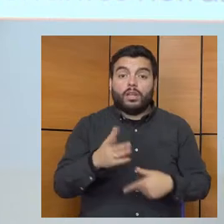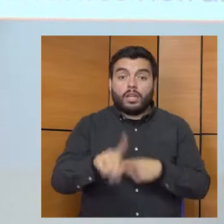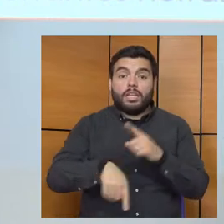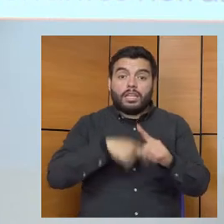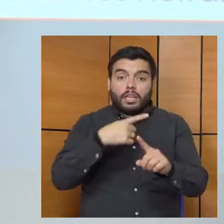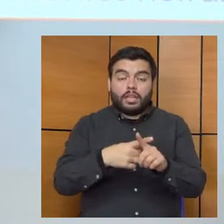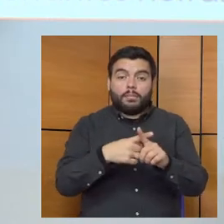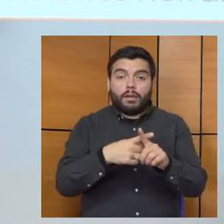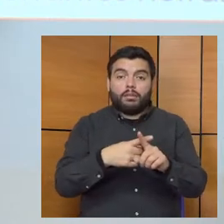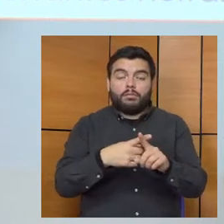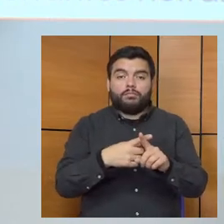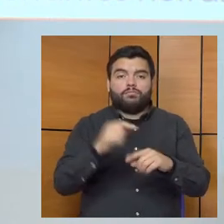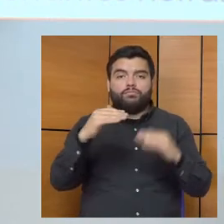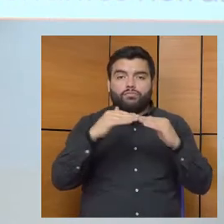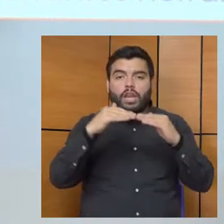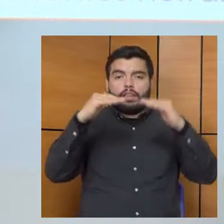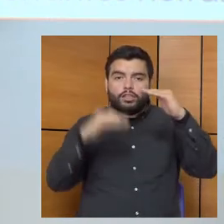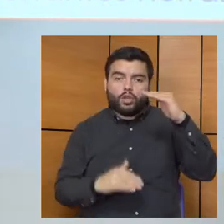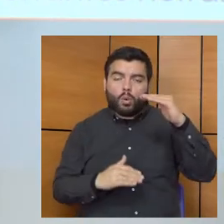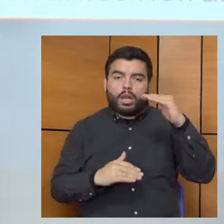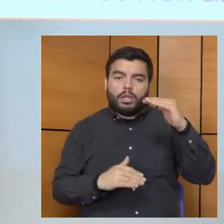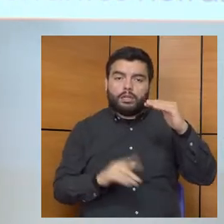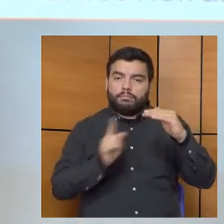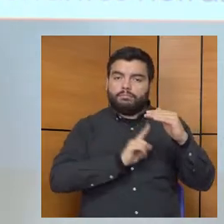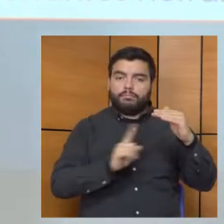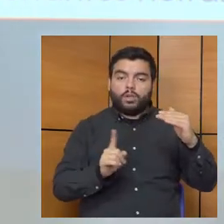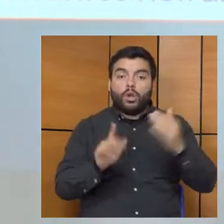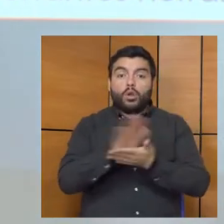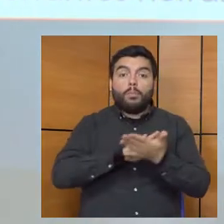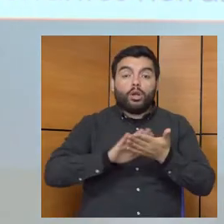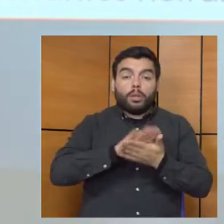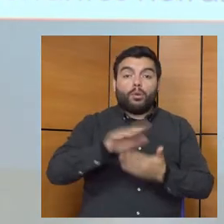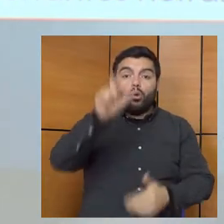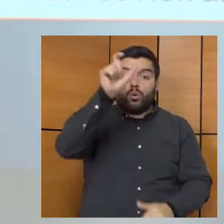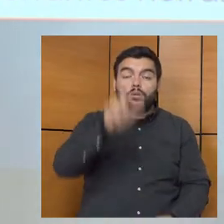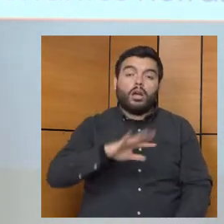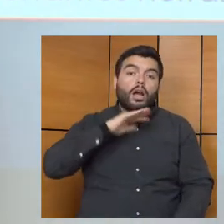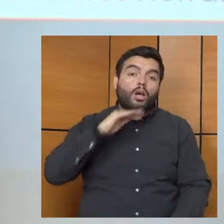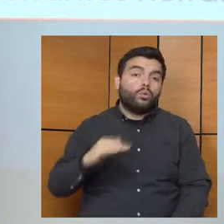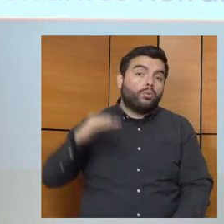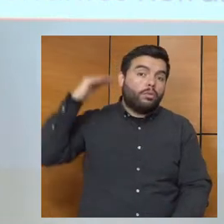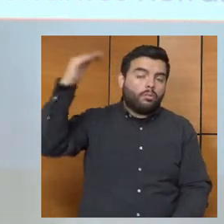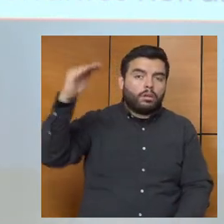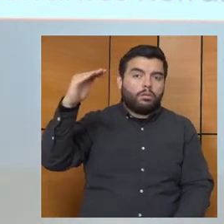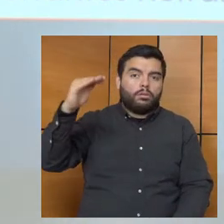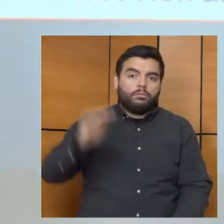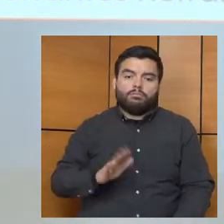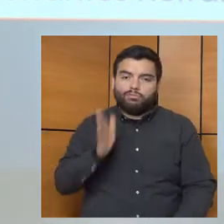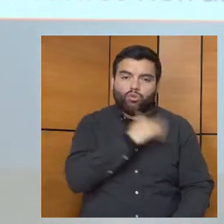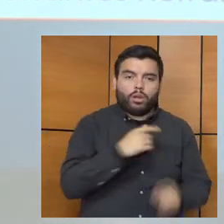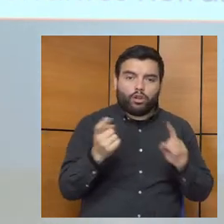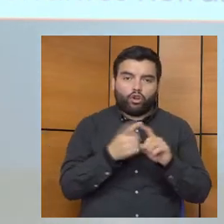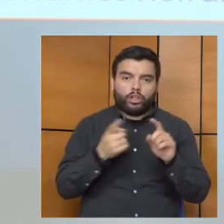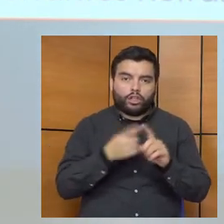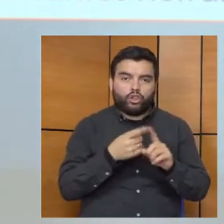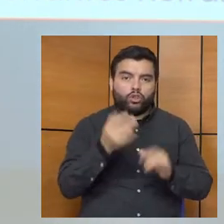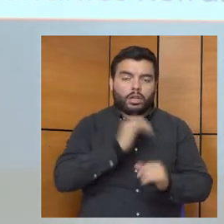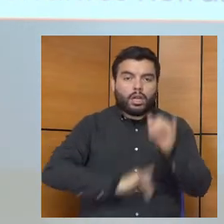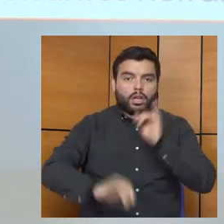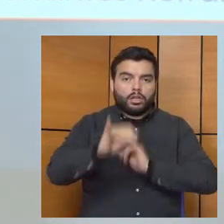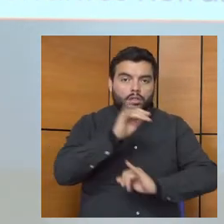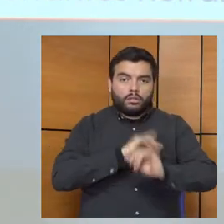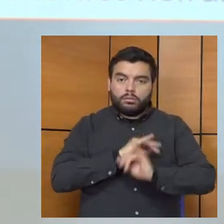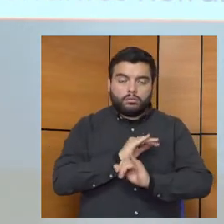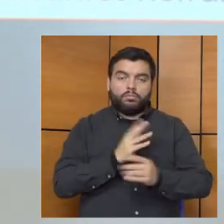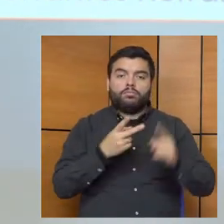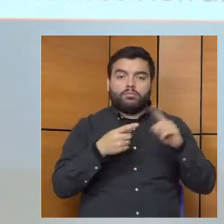reducción de las desigualdades. Si una persona mayor no está conectada a Internet, no tiene acceso